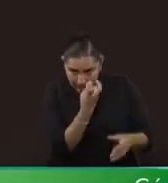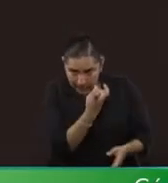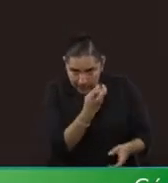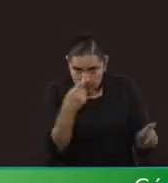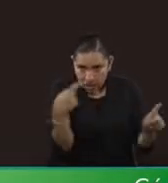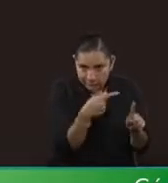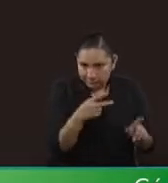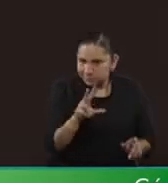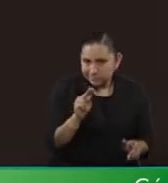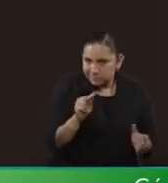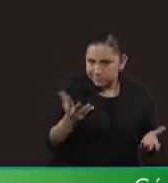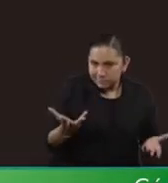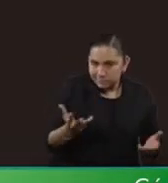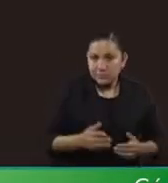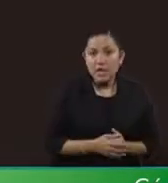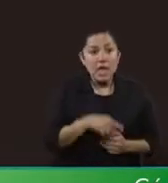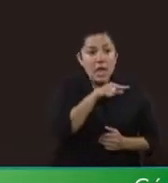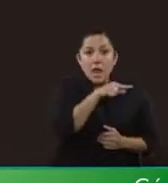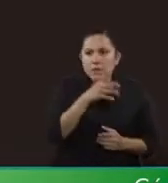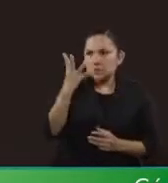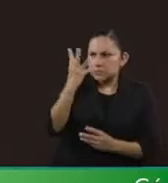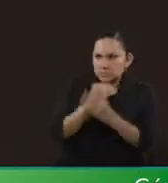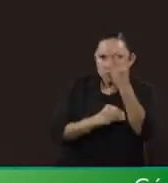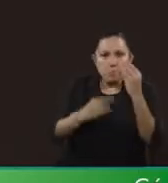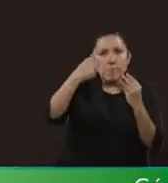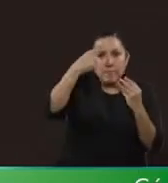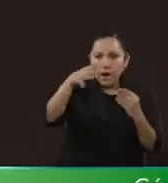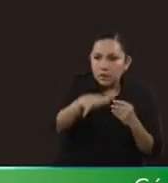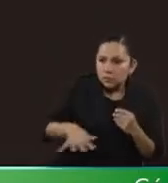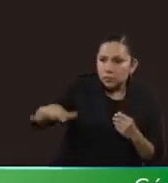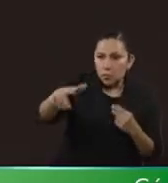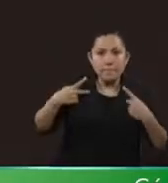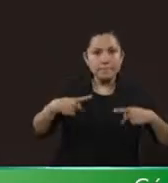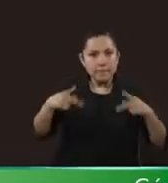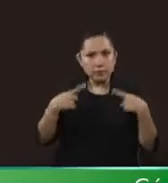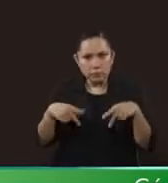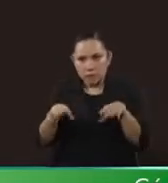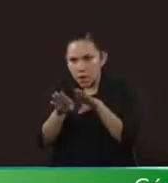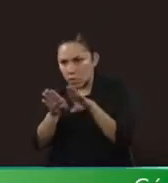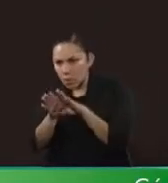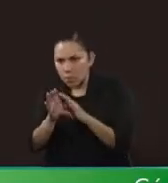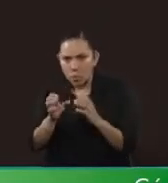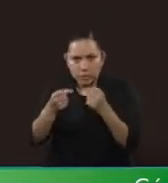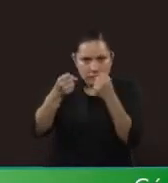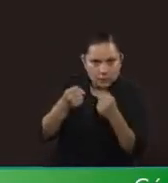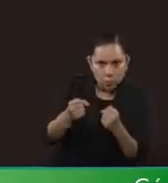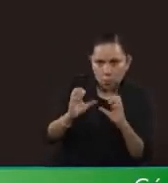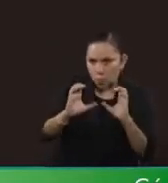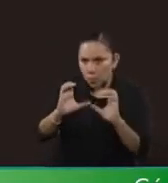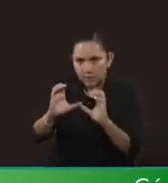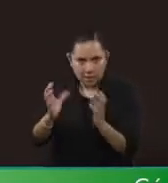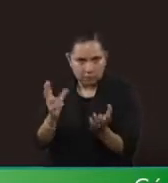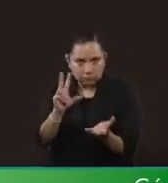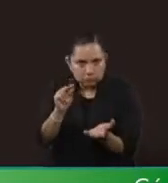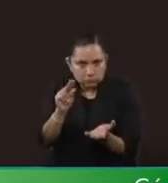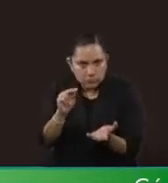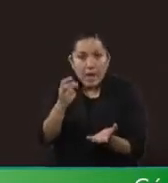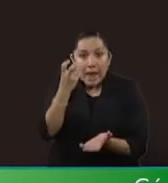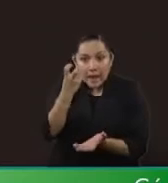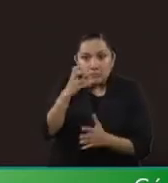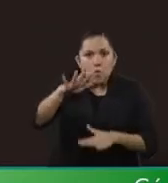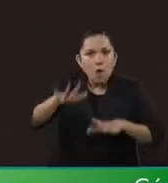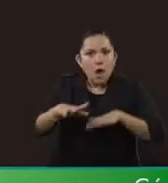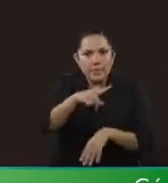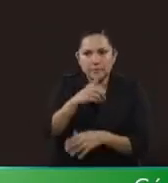las tareas de seguridad pública los lleva al uso excesivo de la fuerza en sus actividades. Para